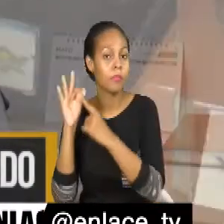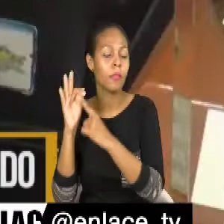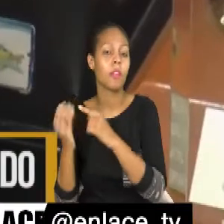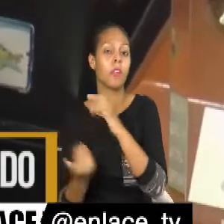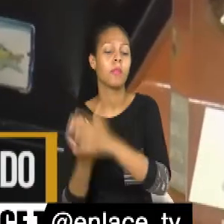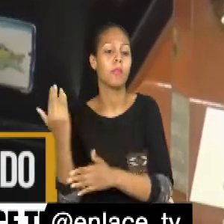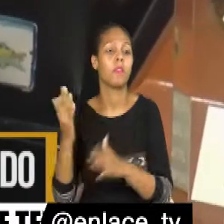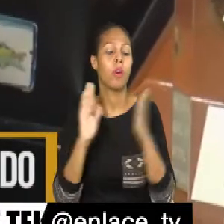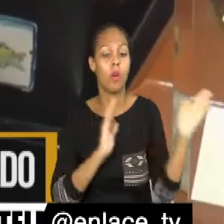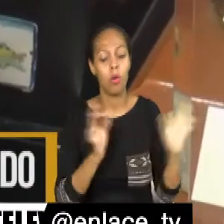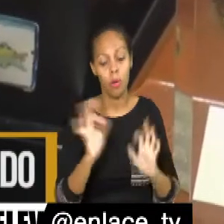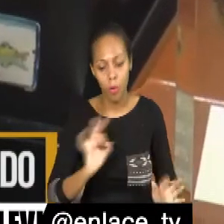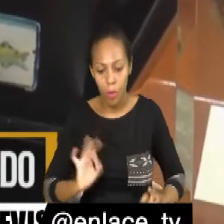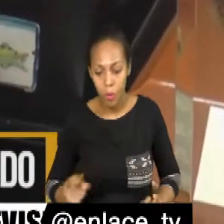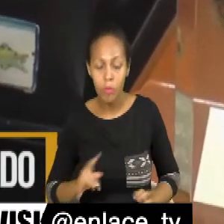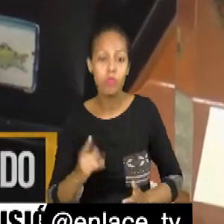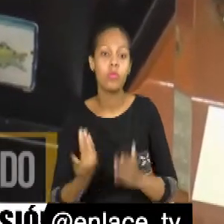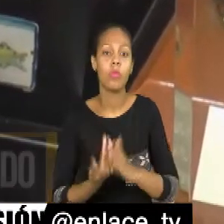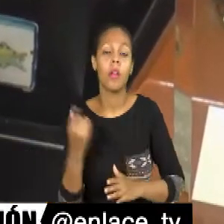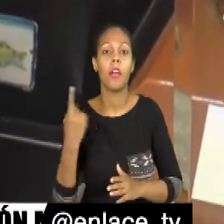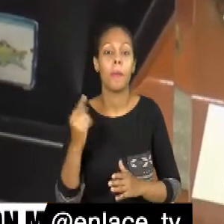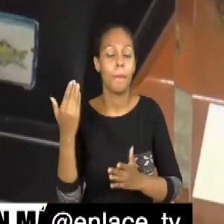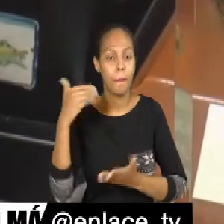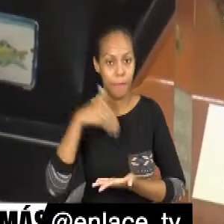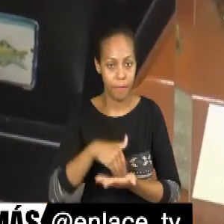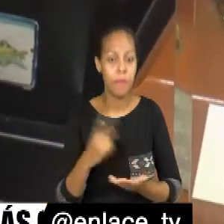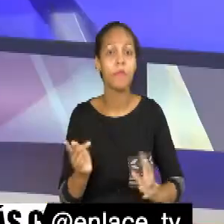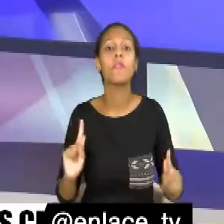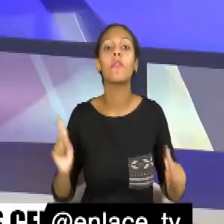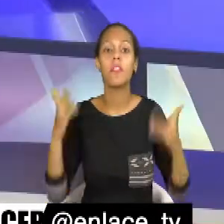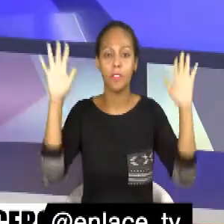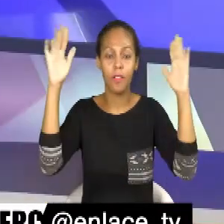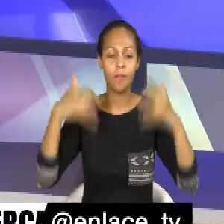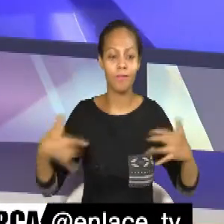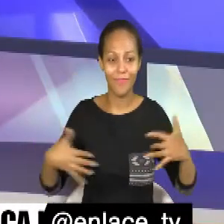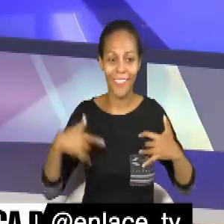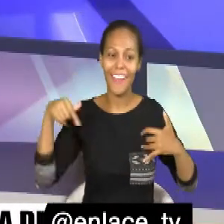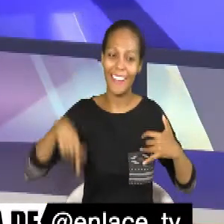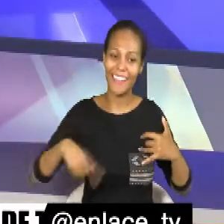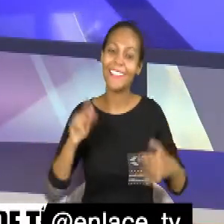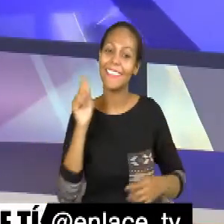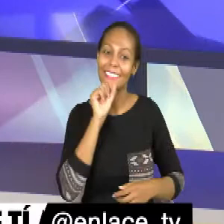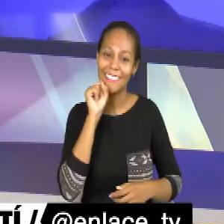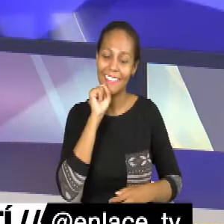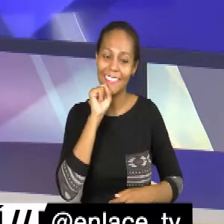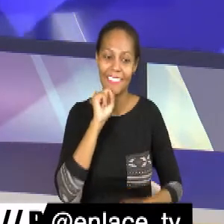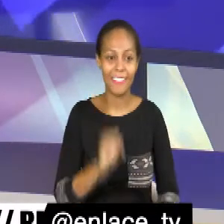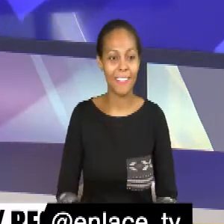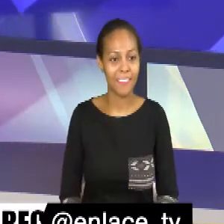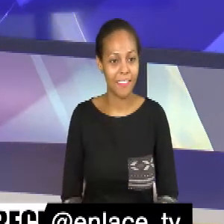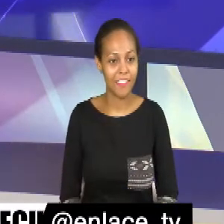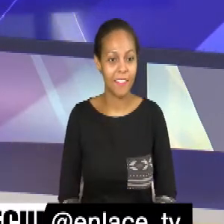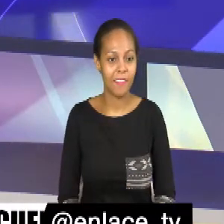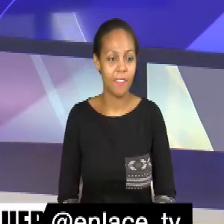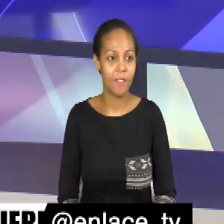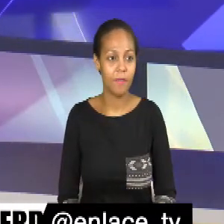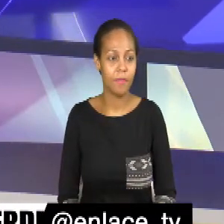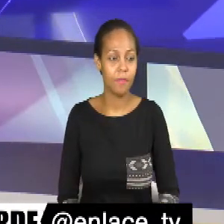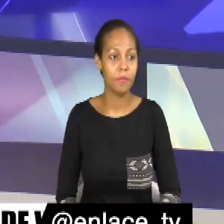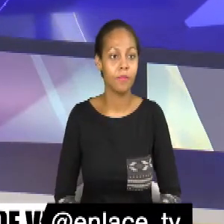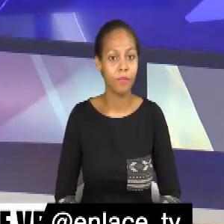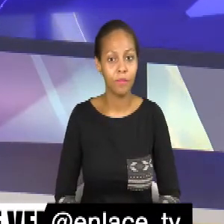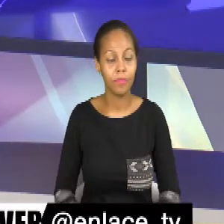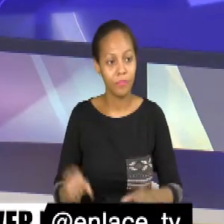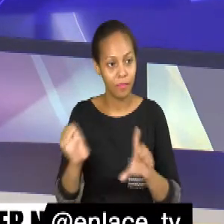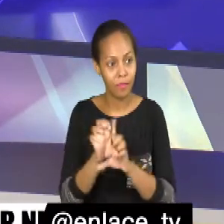organización de la nueva versión del Festival Vallenato de los Barranqueños. Y Enlace Noticias consultó a Víctor Rey Reyes sobre la